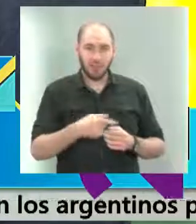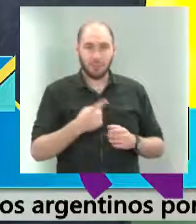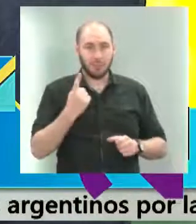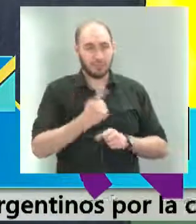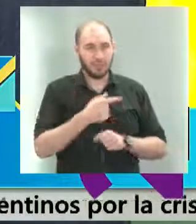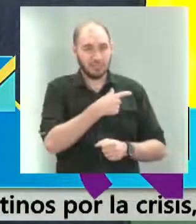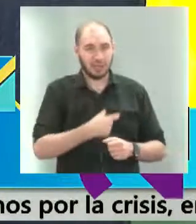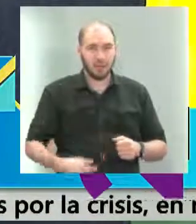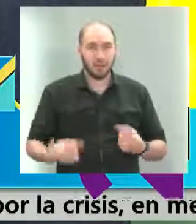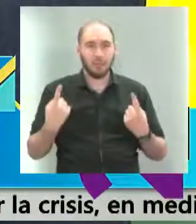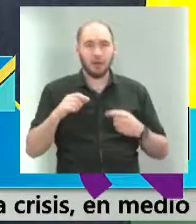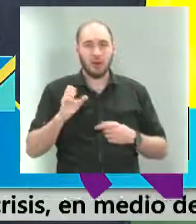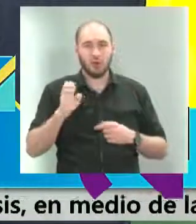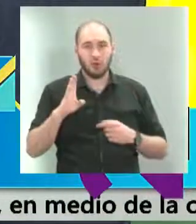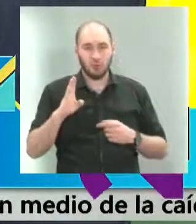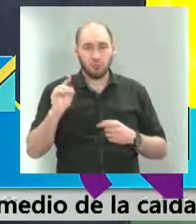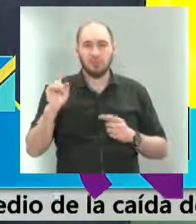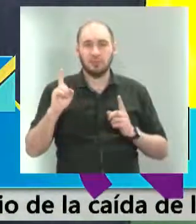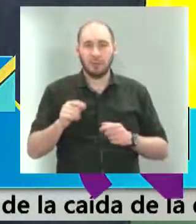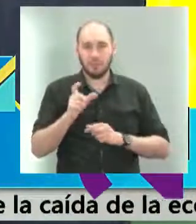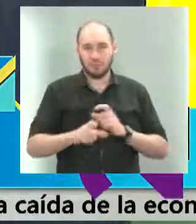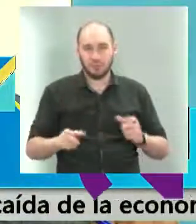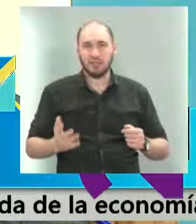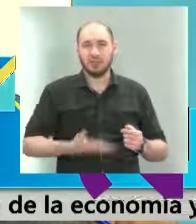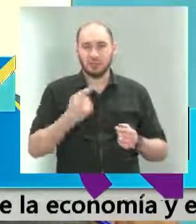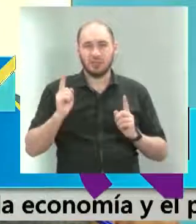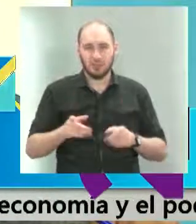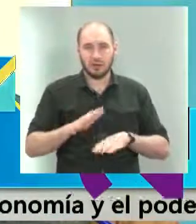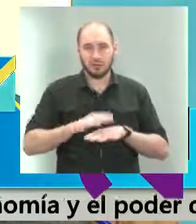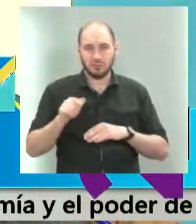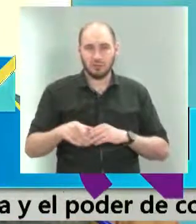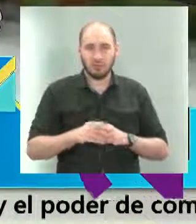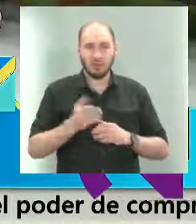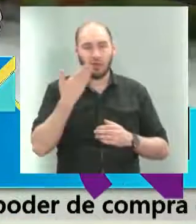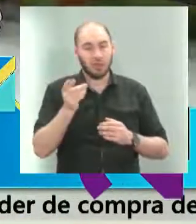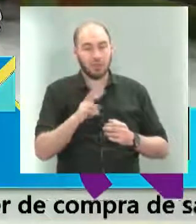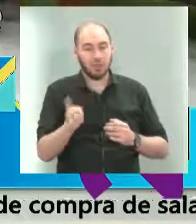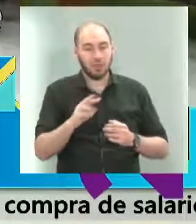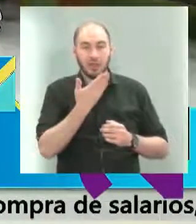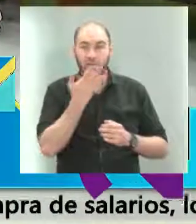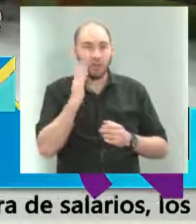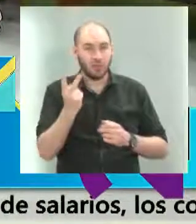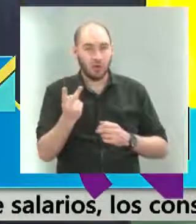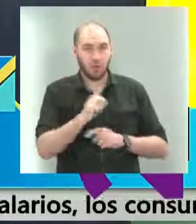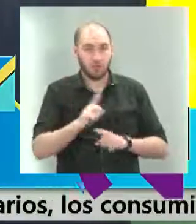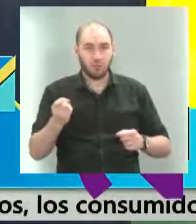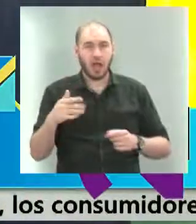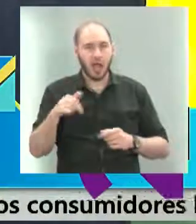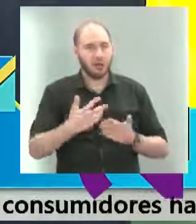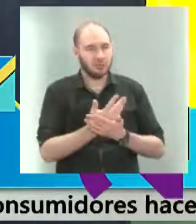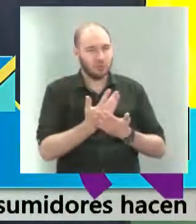instancia, uh-huh. pero los clubes deben, los dirigentes del fútbol también deben acompañar. No Bien. Tener el doble discurso, porque ahora se golpean el